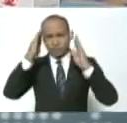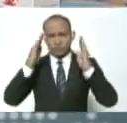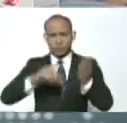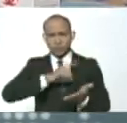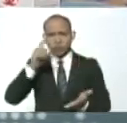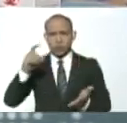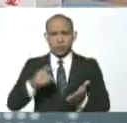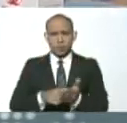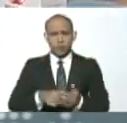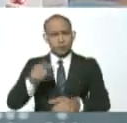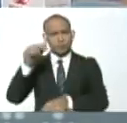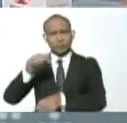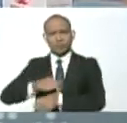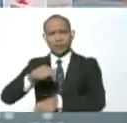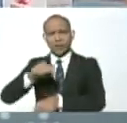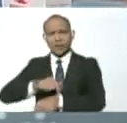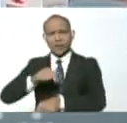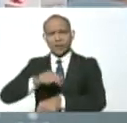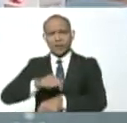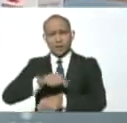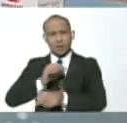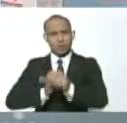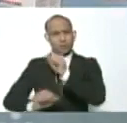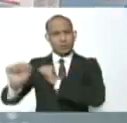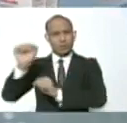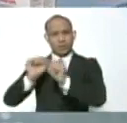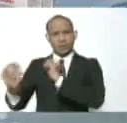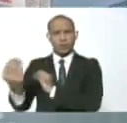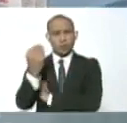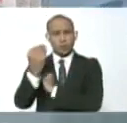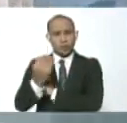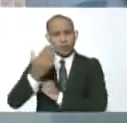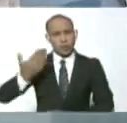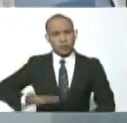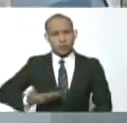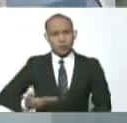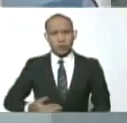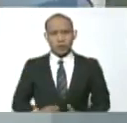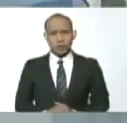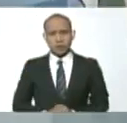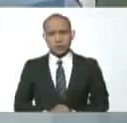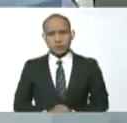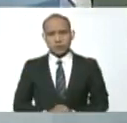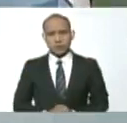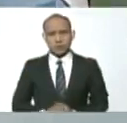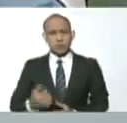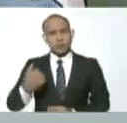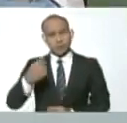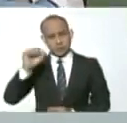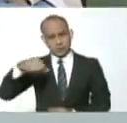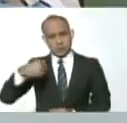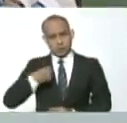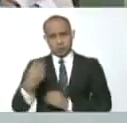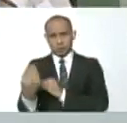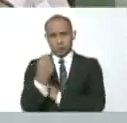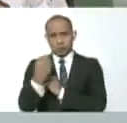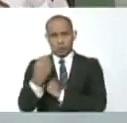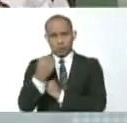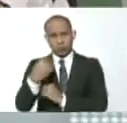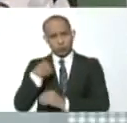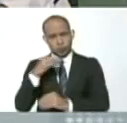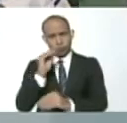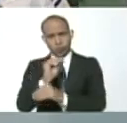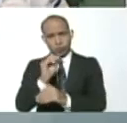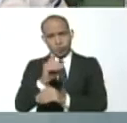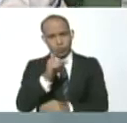estamos en tiempos de prevención de cuidados si yo me cuido yo te